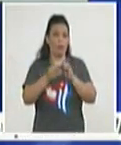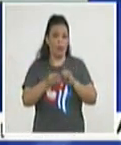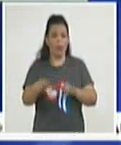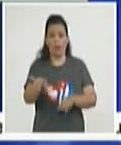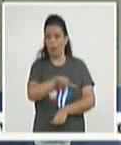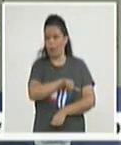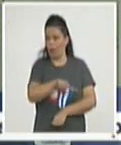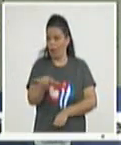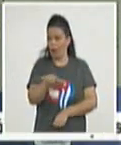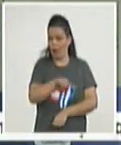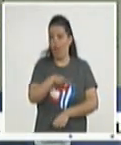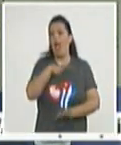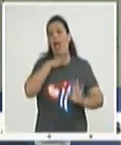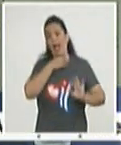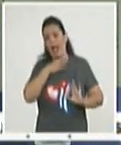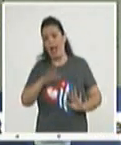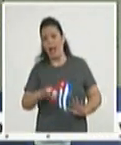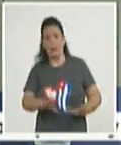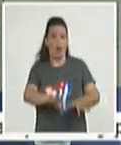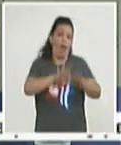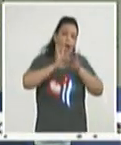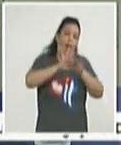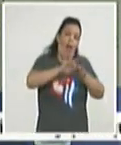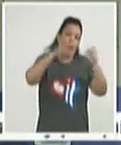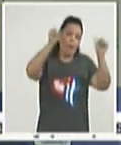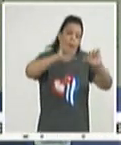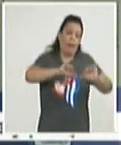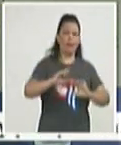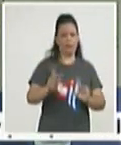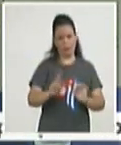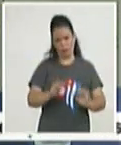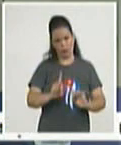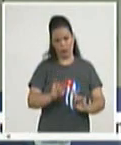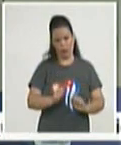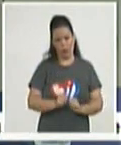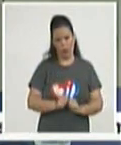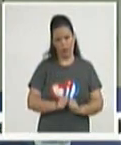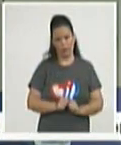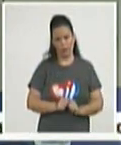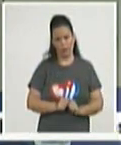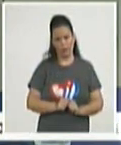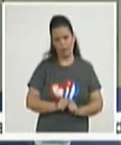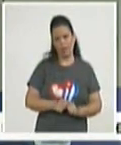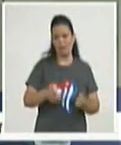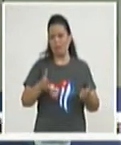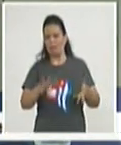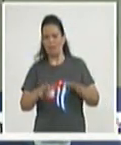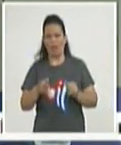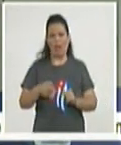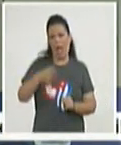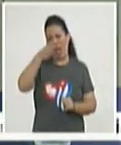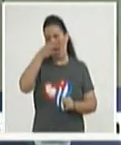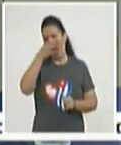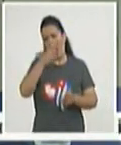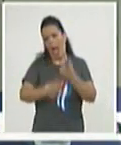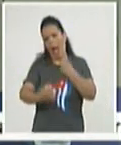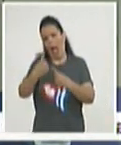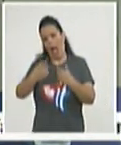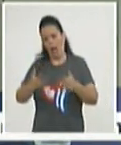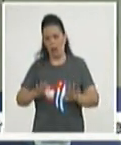severidad, la evolución no sea a grave, a crítico ni a